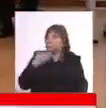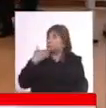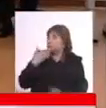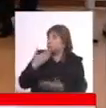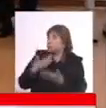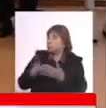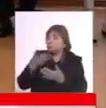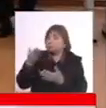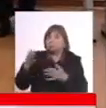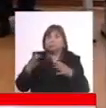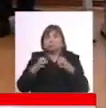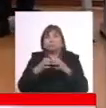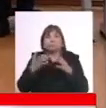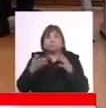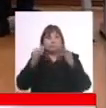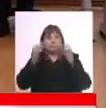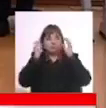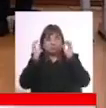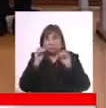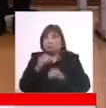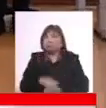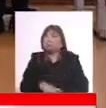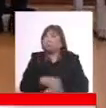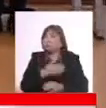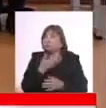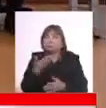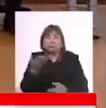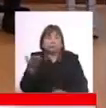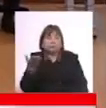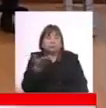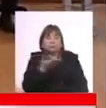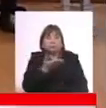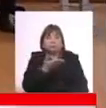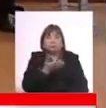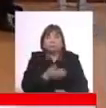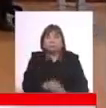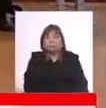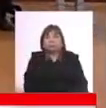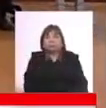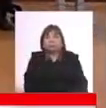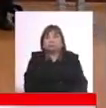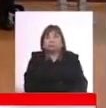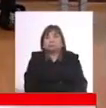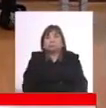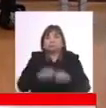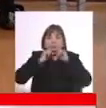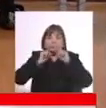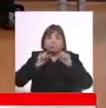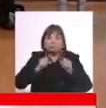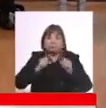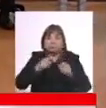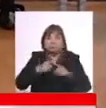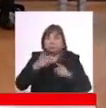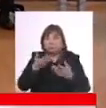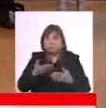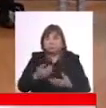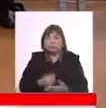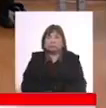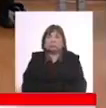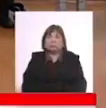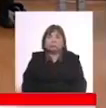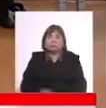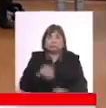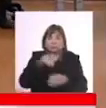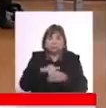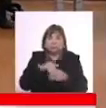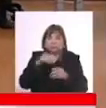Gracias a usted, señor congresista, por sus aportes. Si no hubiera otra participación, señor secretario técnico, puede usted proceder